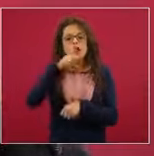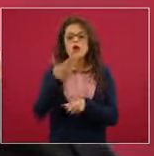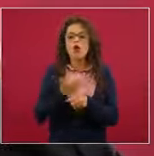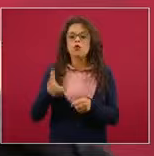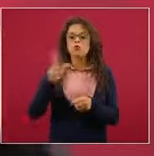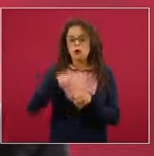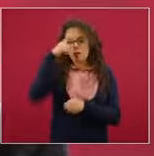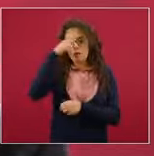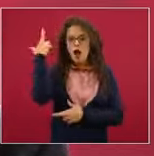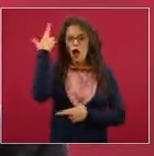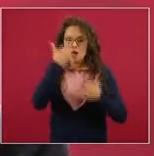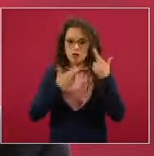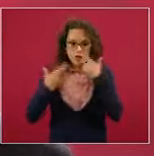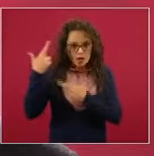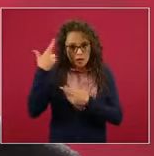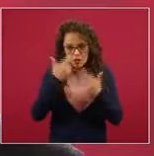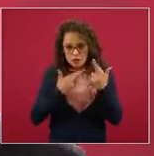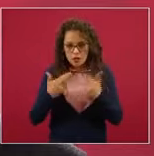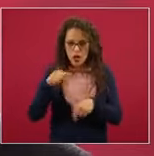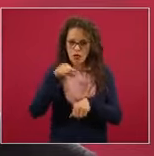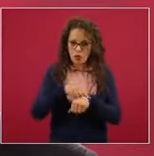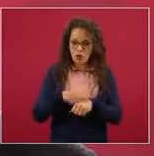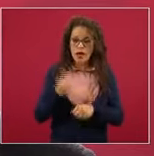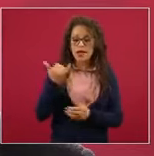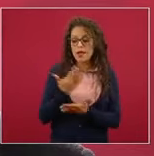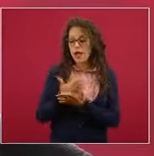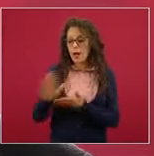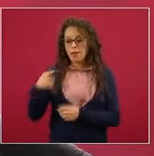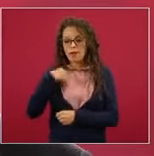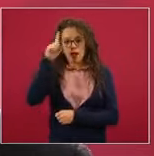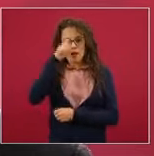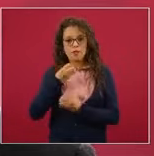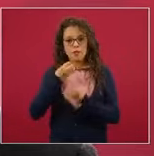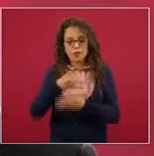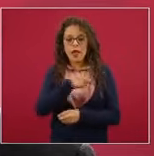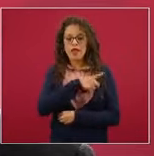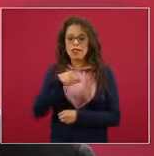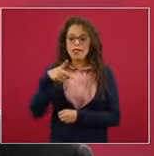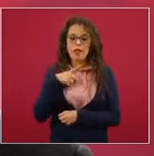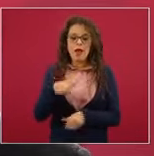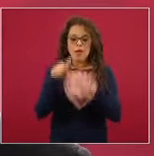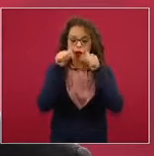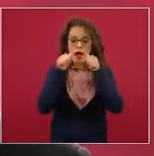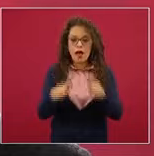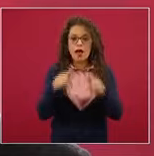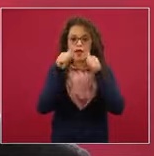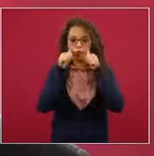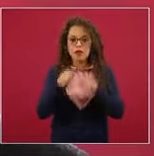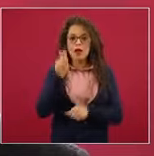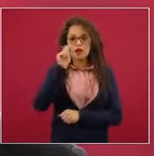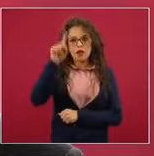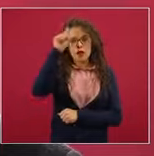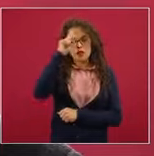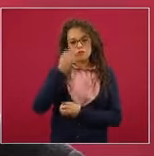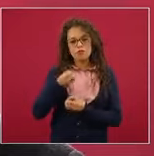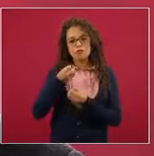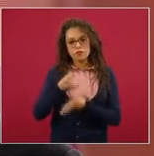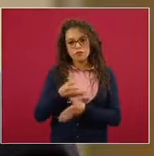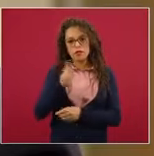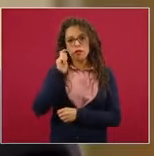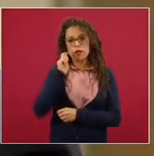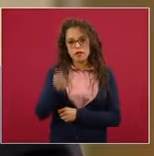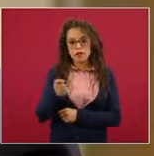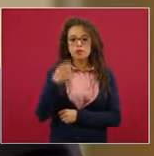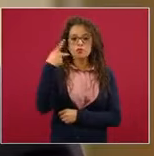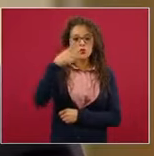Además, recomendamos mantenerse atenta y atento a las recomendaciones sanitarias que corresponden a su